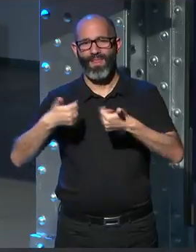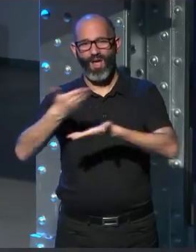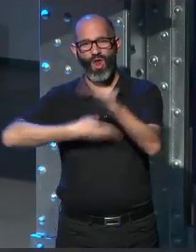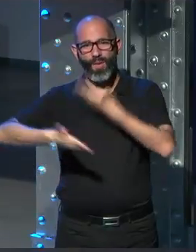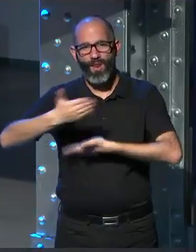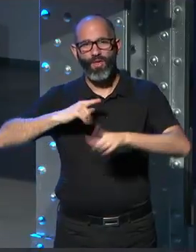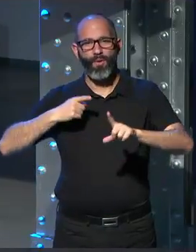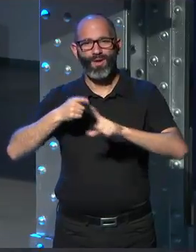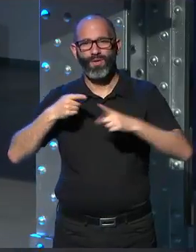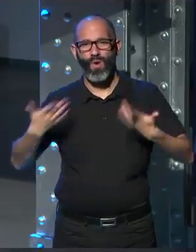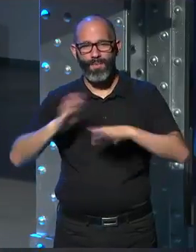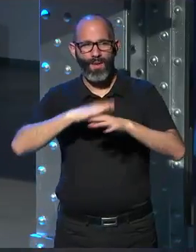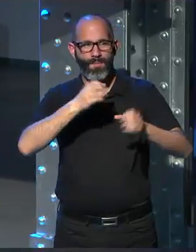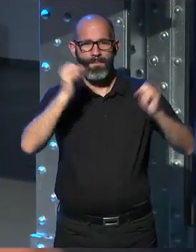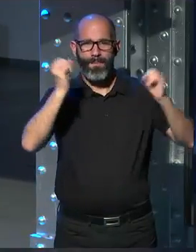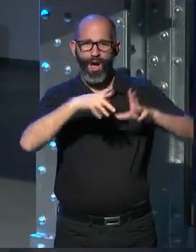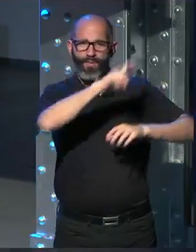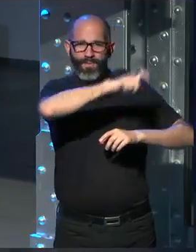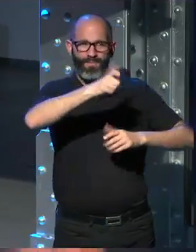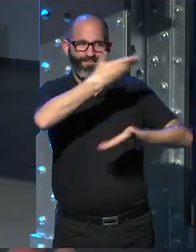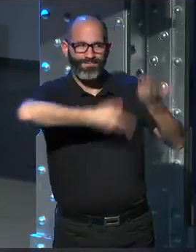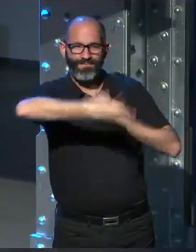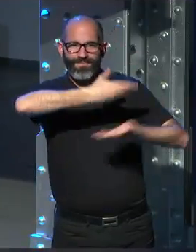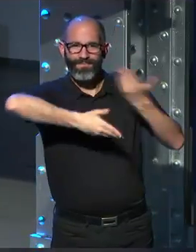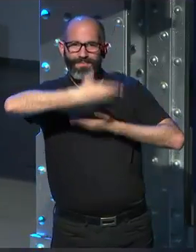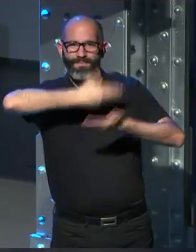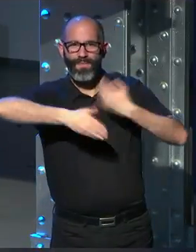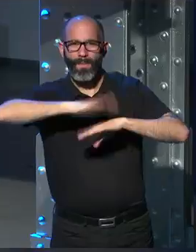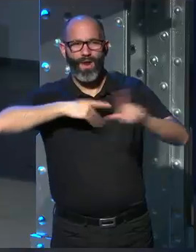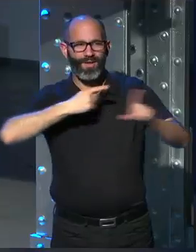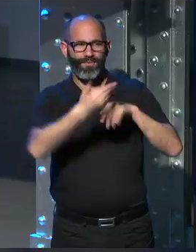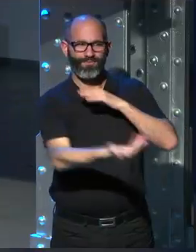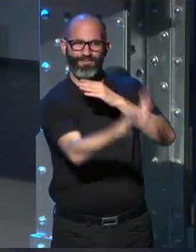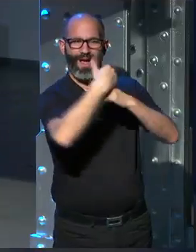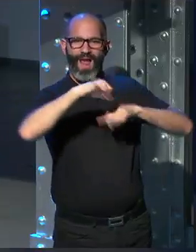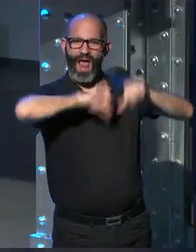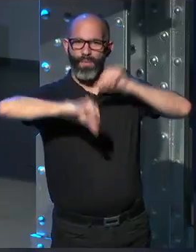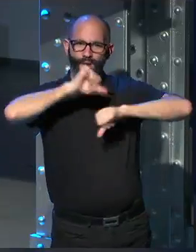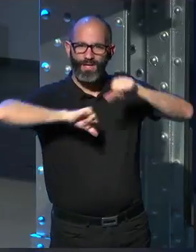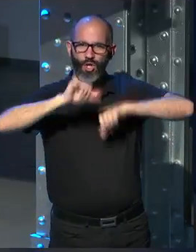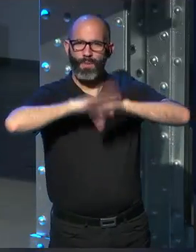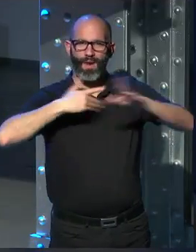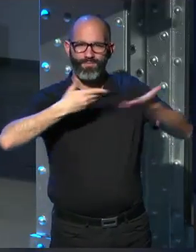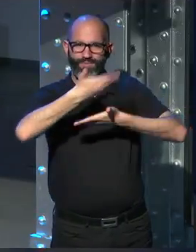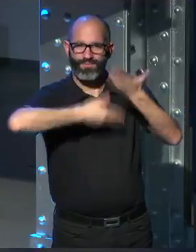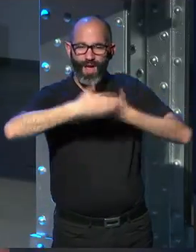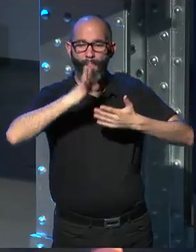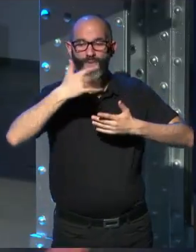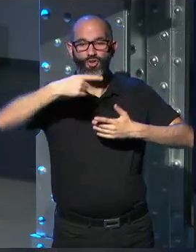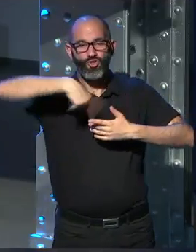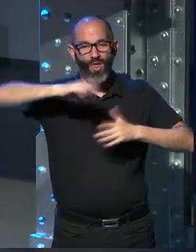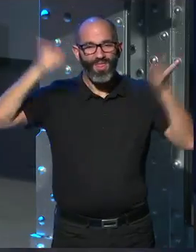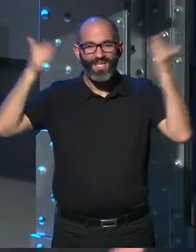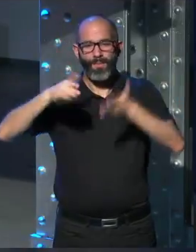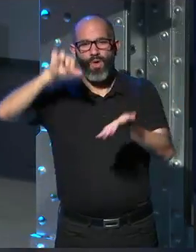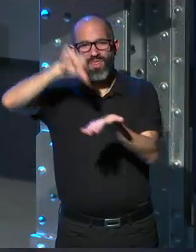pues con los magos, para aplicar las técnicas de los magos, llevarlas al laboratorio y demás. Nosotros entramos en el tema de la magia, nos lo